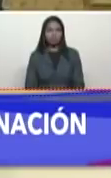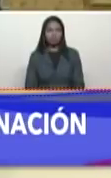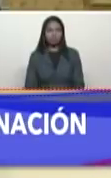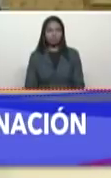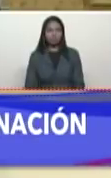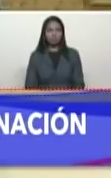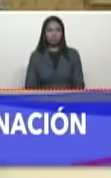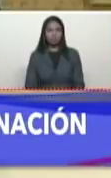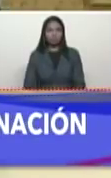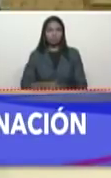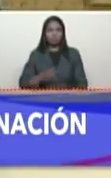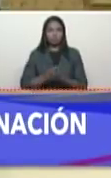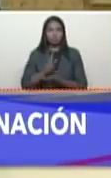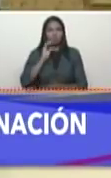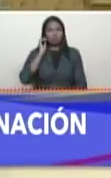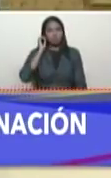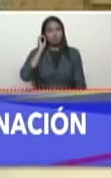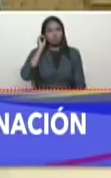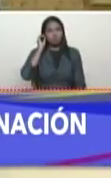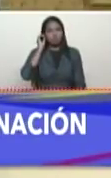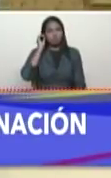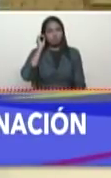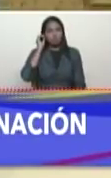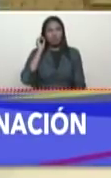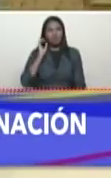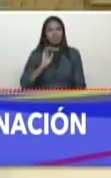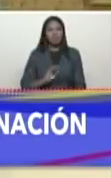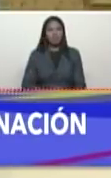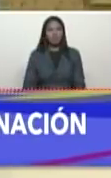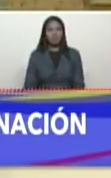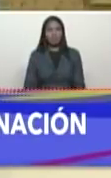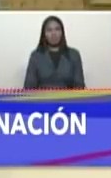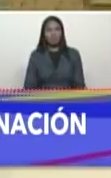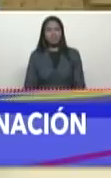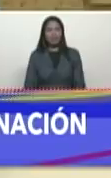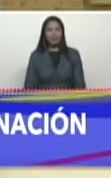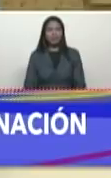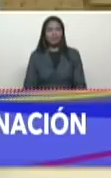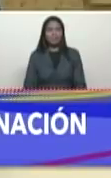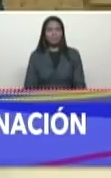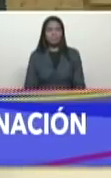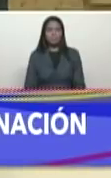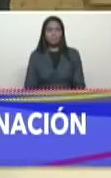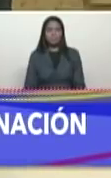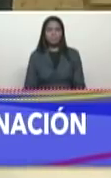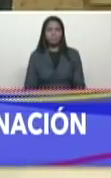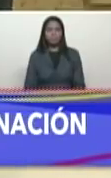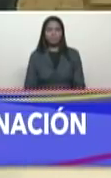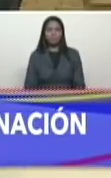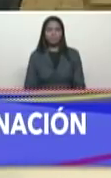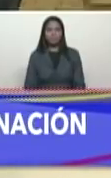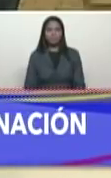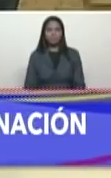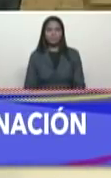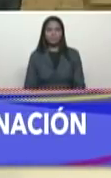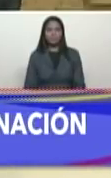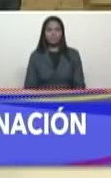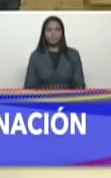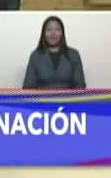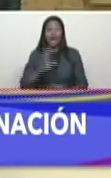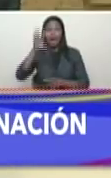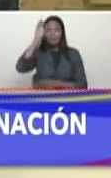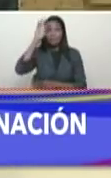que llevan al barranco durante 20 años a una posición golpista que no aprende ni aprenderá ni